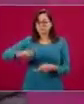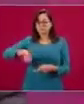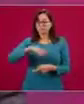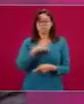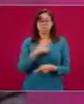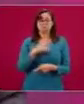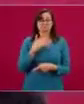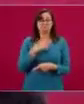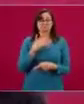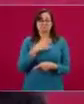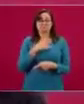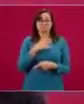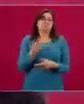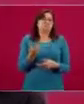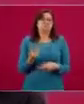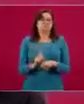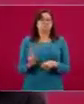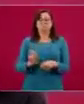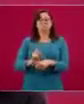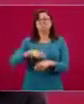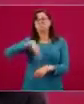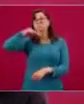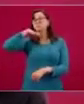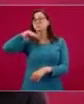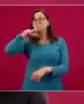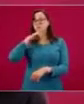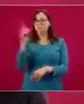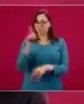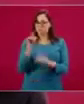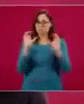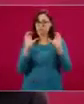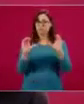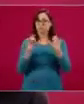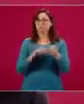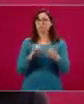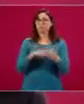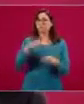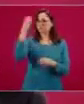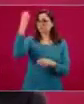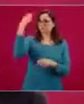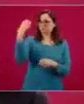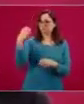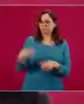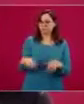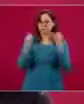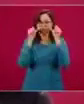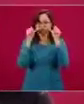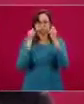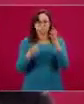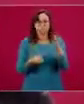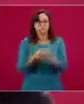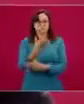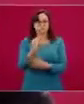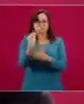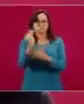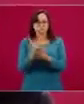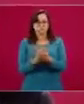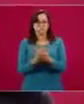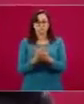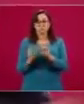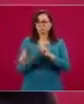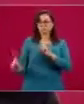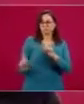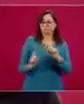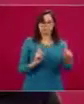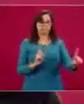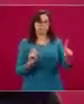ciudadanos, en las actividades diarias. Mantengan atención al semáforo de riesgo COVID, procurar salir lo menos posible y mantener la sana